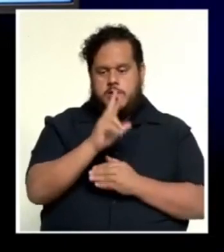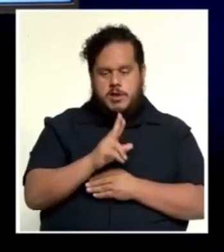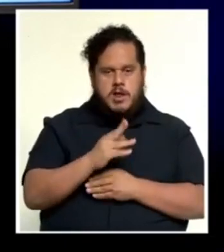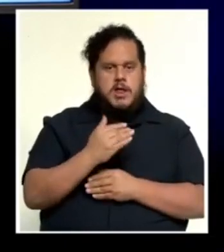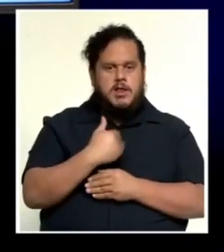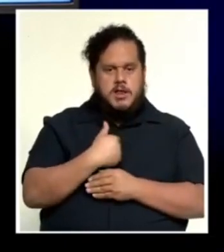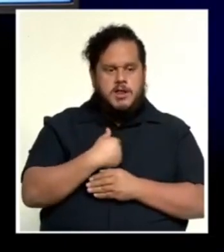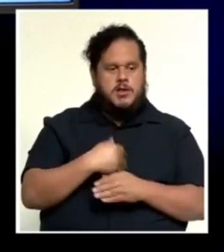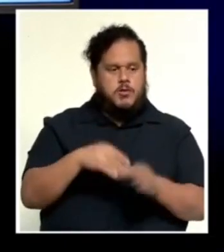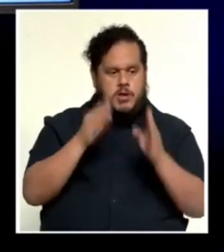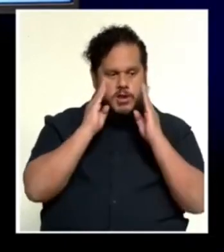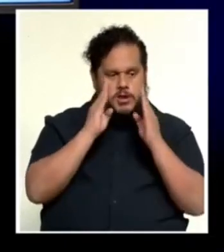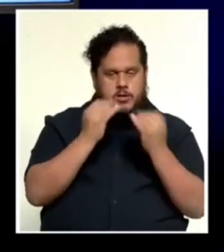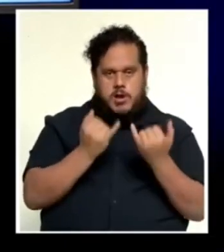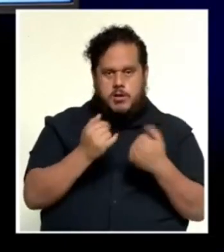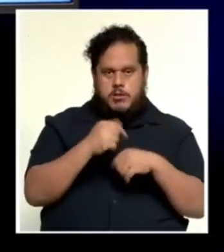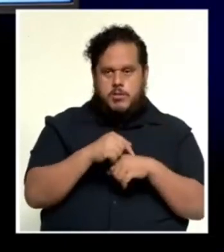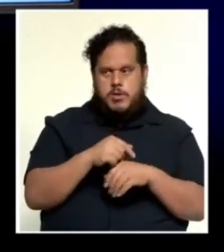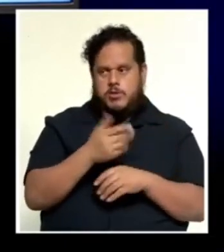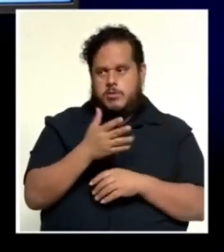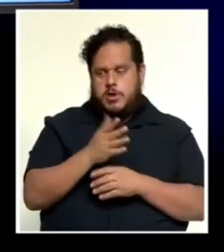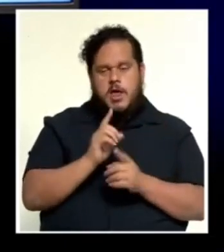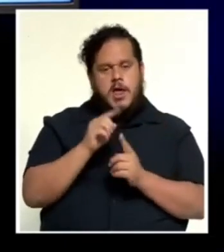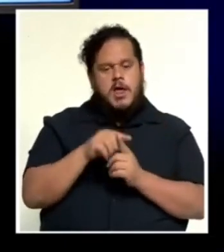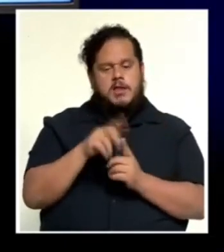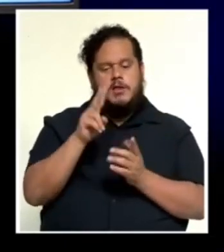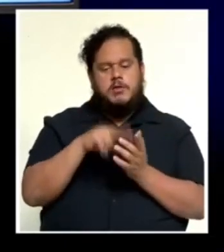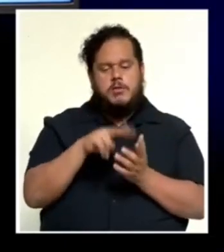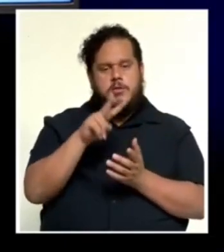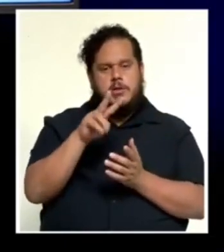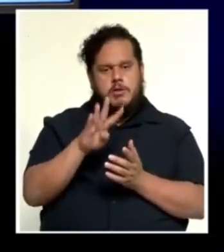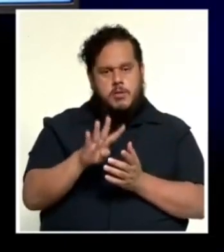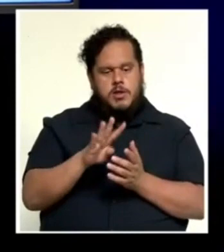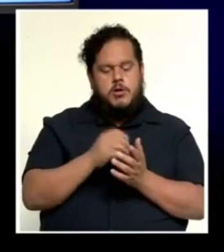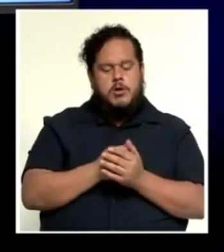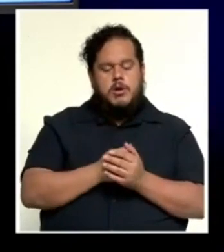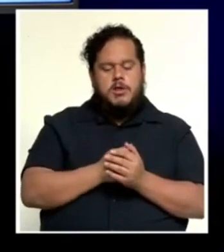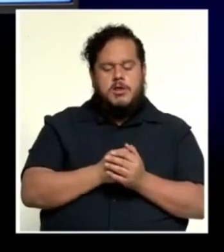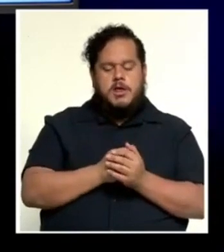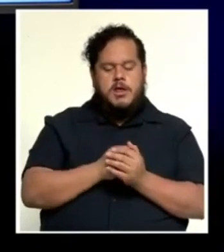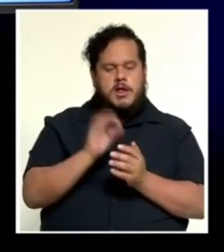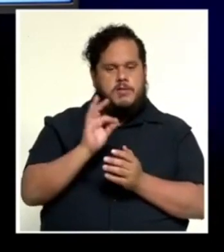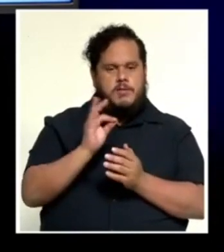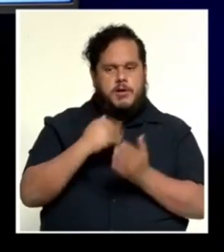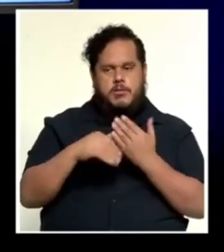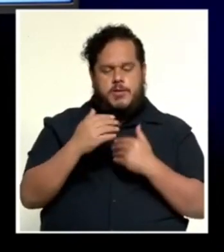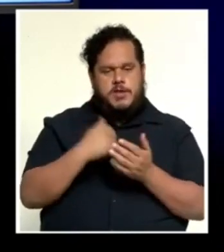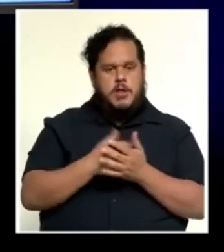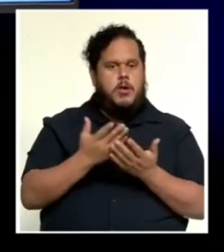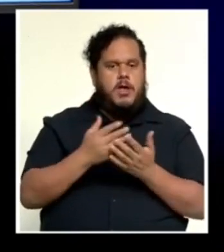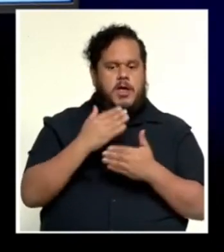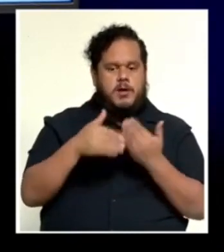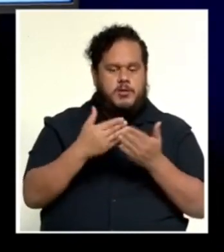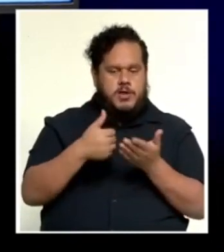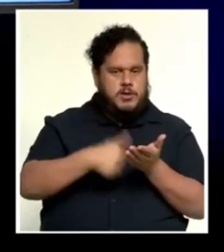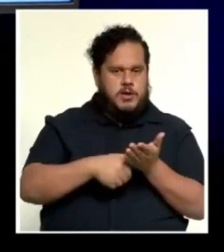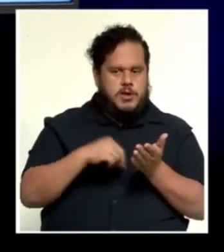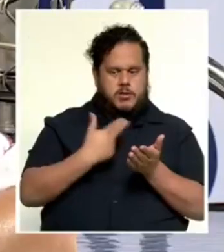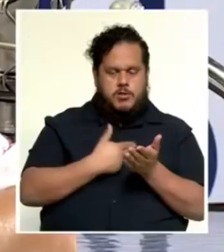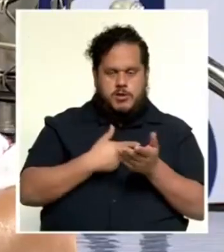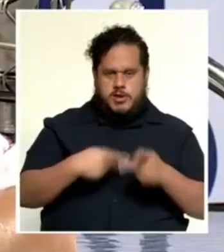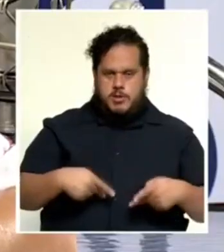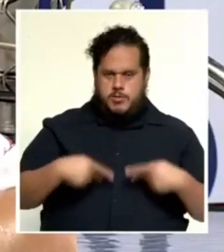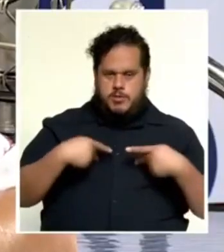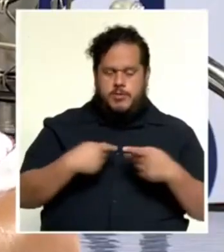teniendo atención en este momento, por lo menos hasta el 24 de febrero pasado, en el proceso electoral que estamos viviendo. Yo estaba